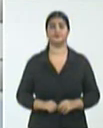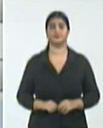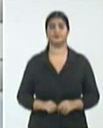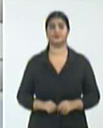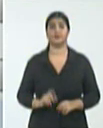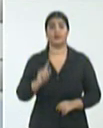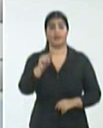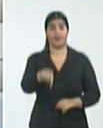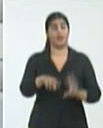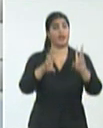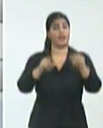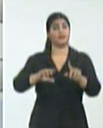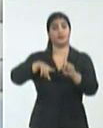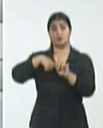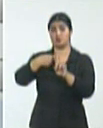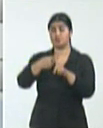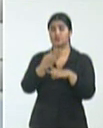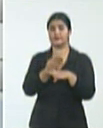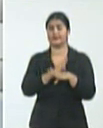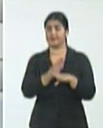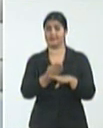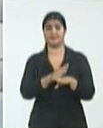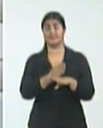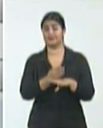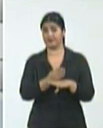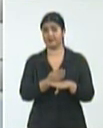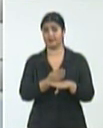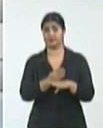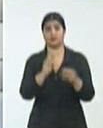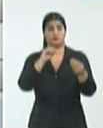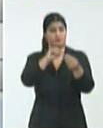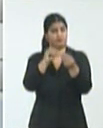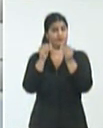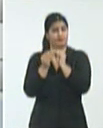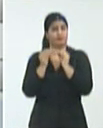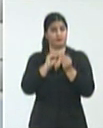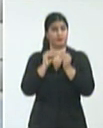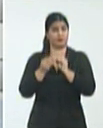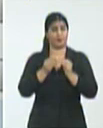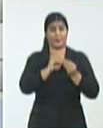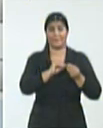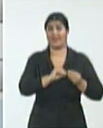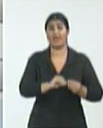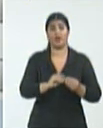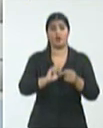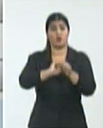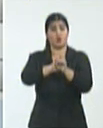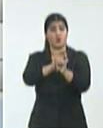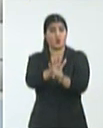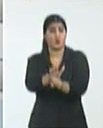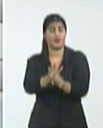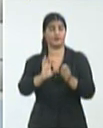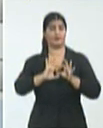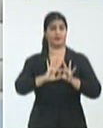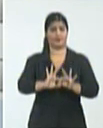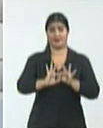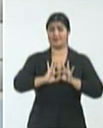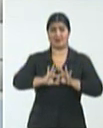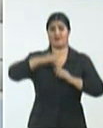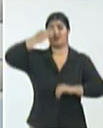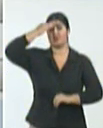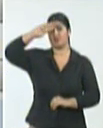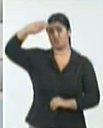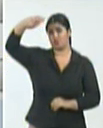cifra lo que traducen es la alta contagiosidad, como se ha explicado, de las